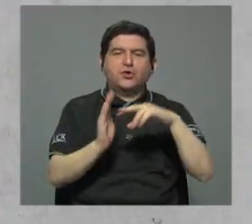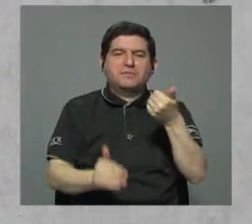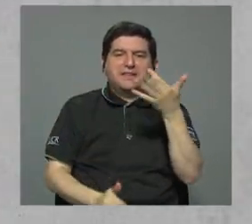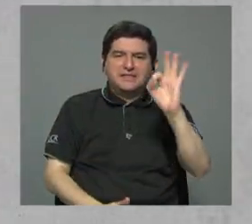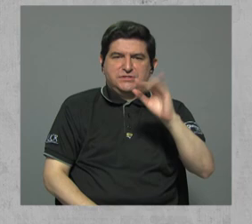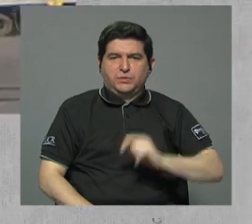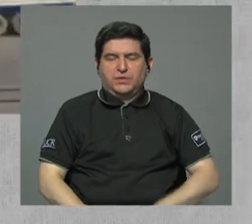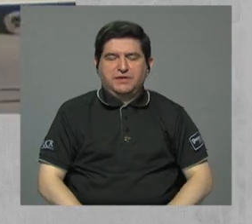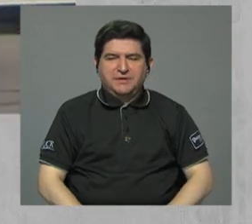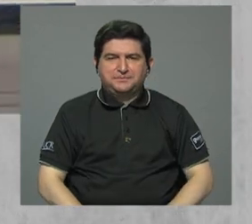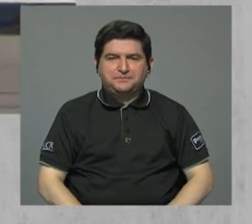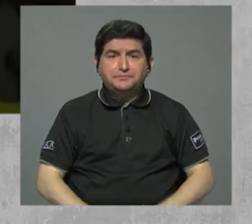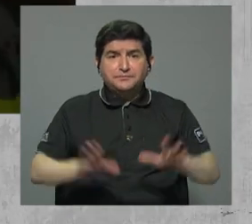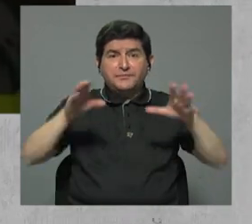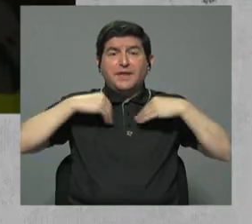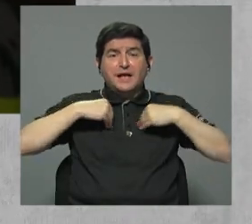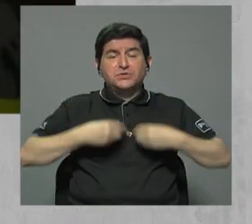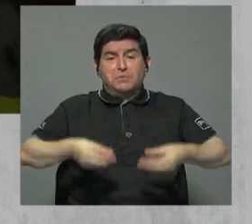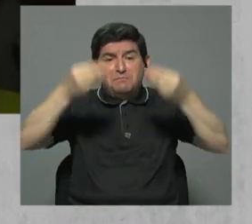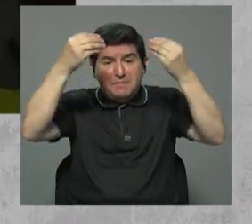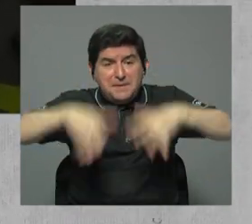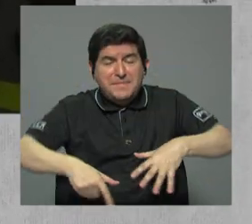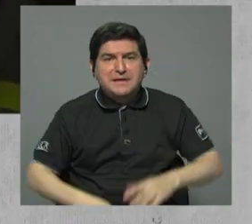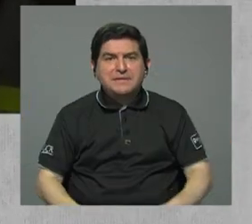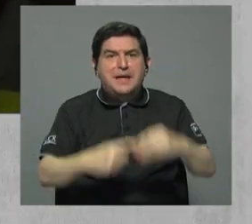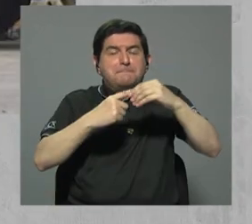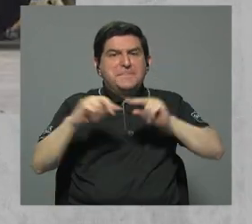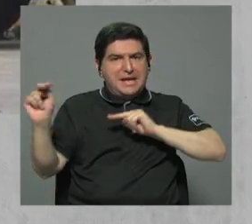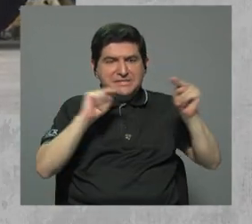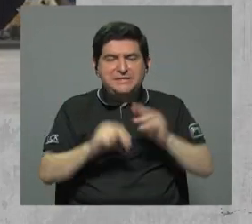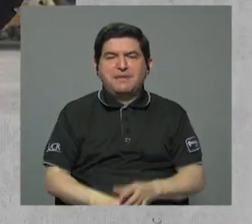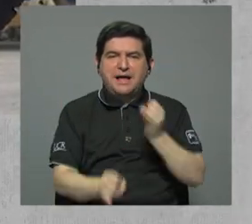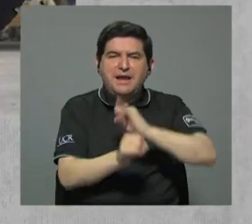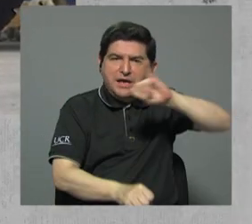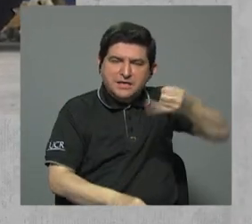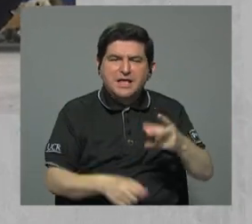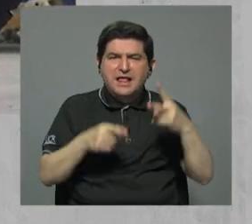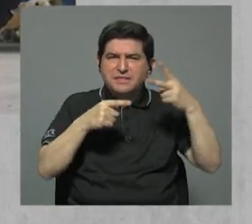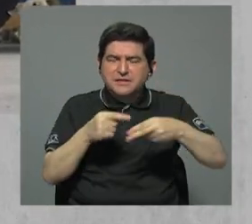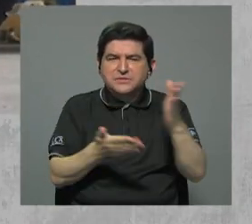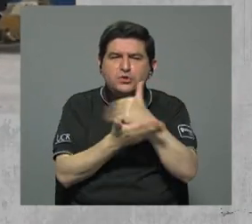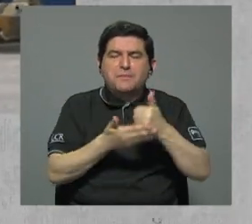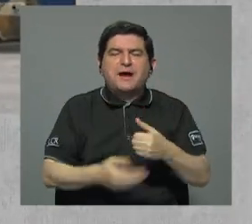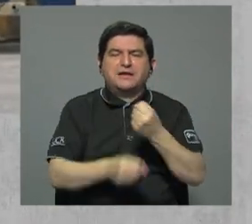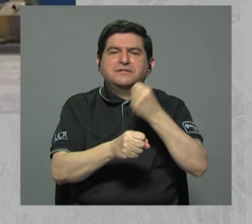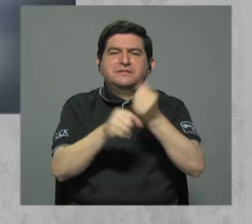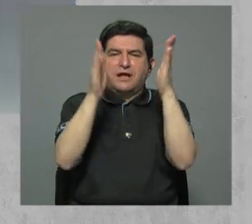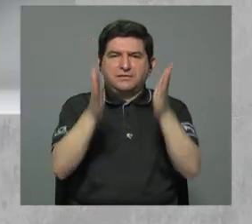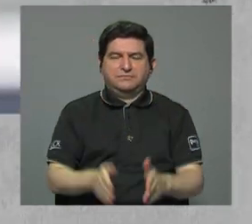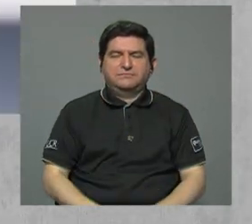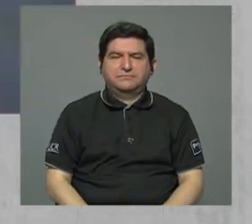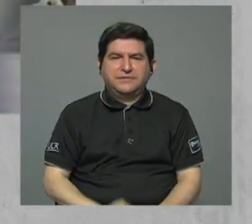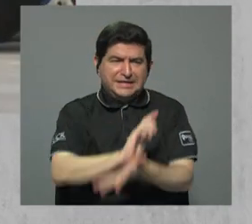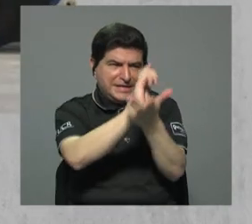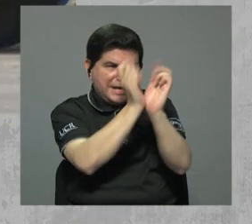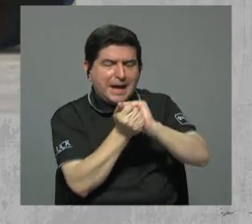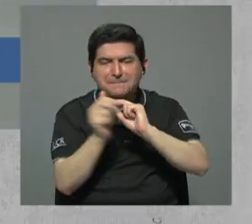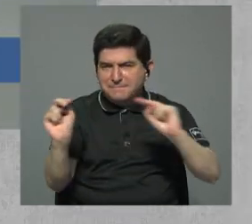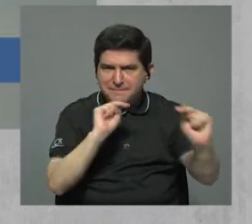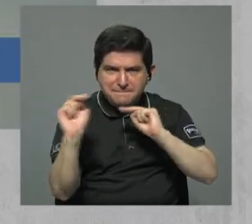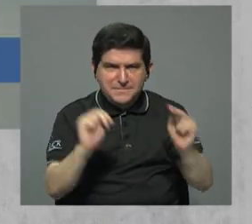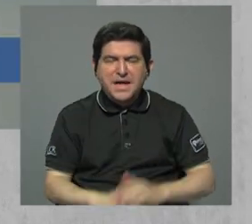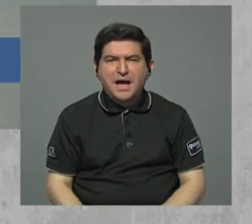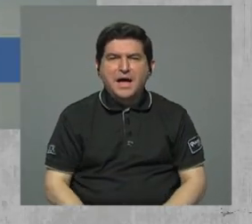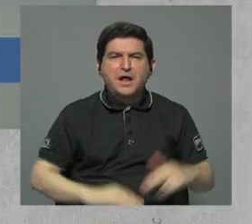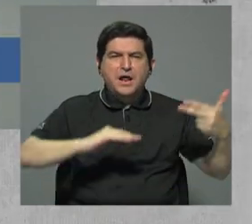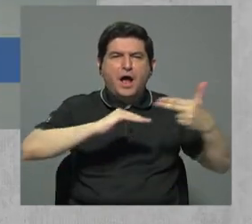2019. Para asumir las pérdidas de su principal negocio, Habdeba despidió parte de su planilla. Adaptaron sus negocios hacia